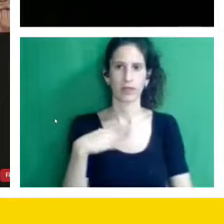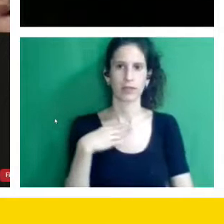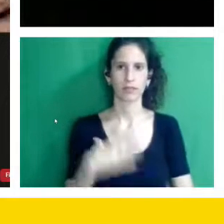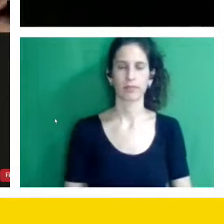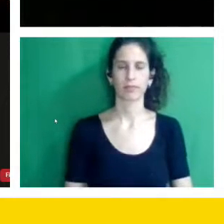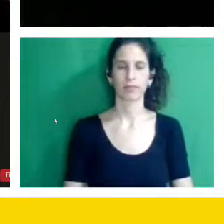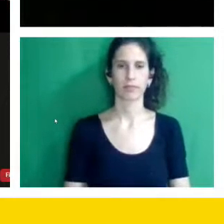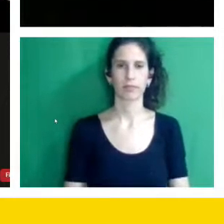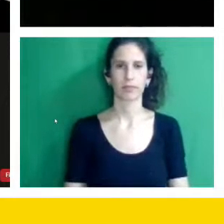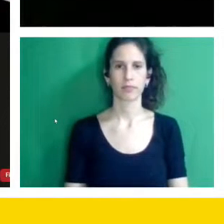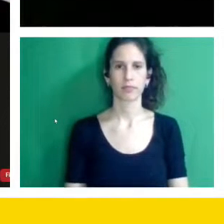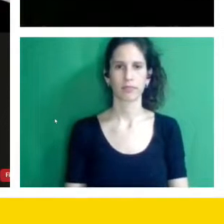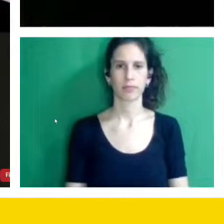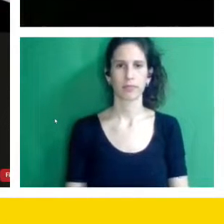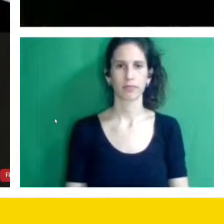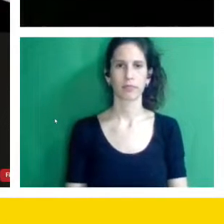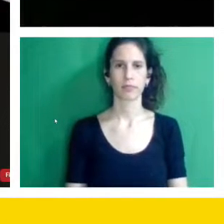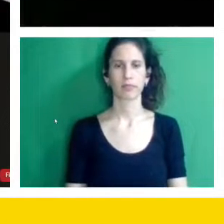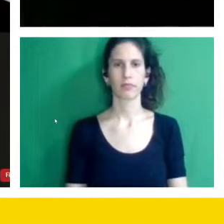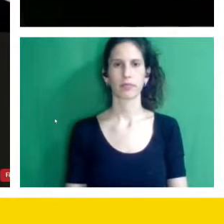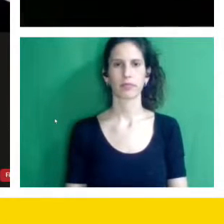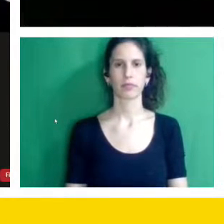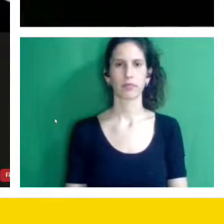Muy bien, qué síntesis.